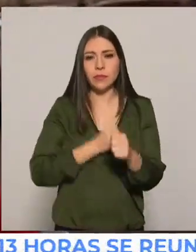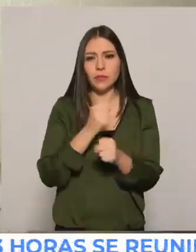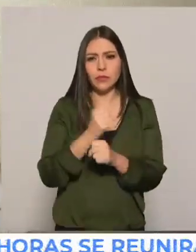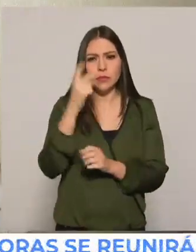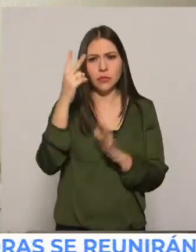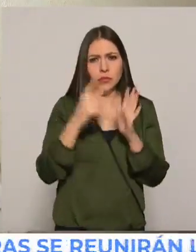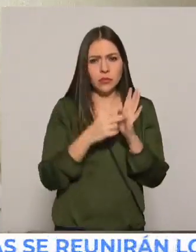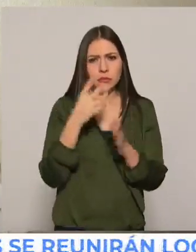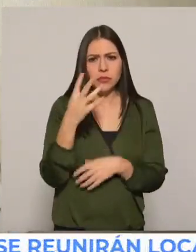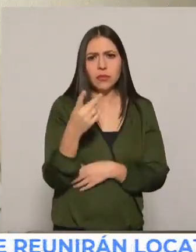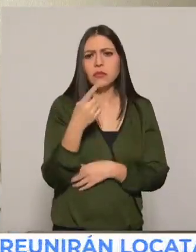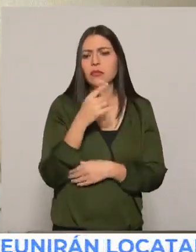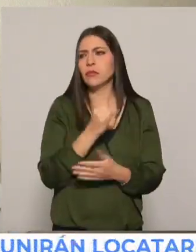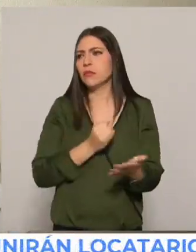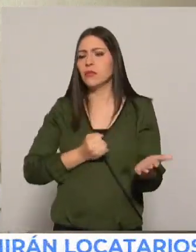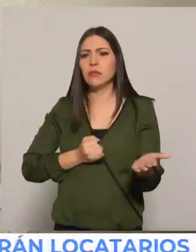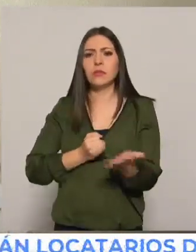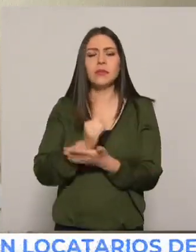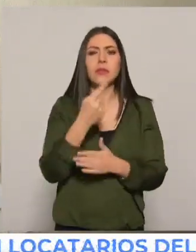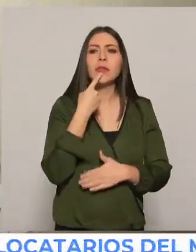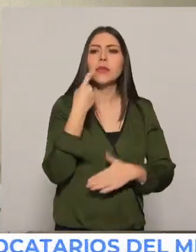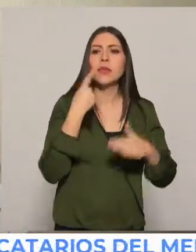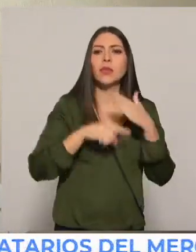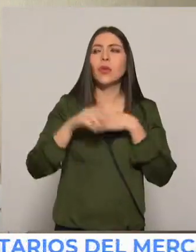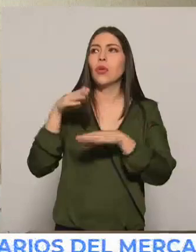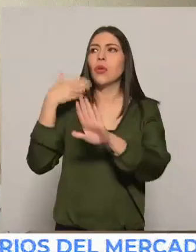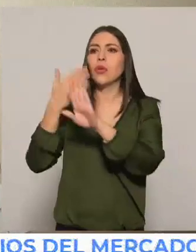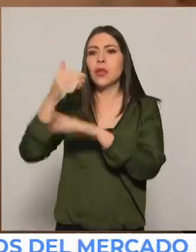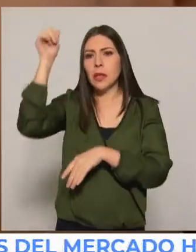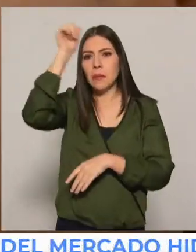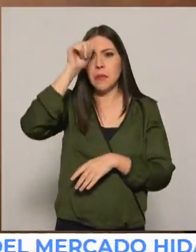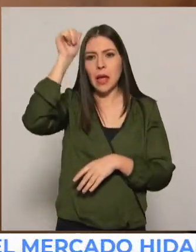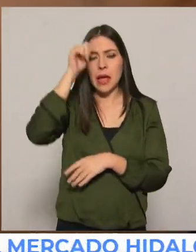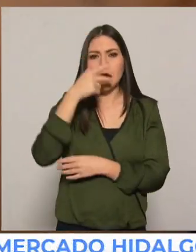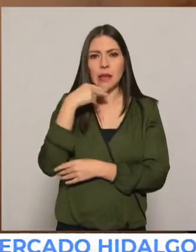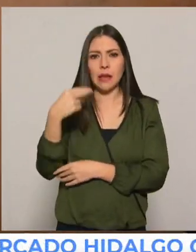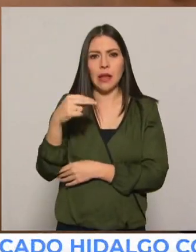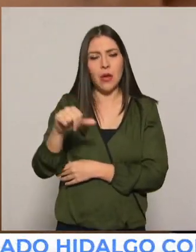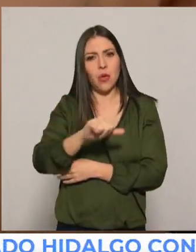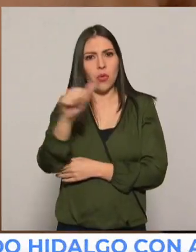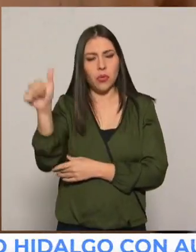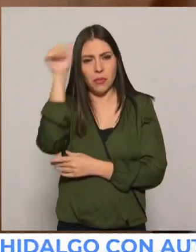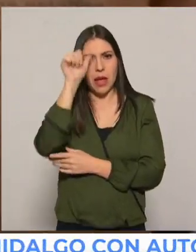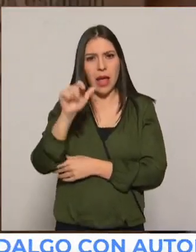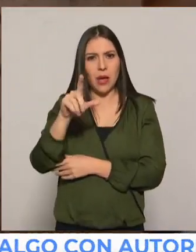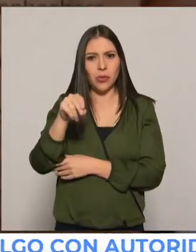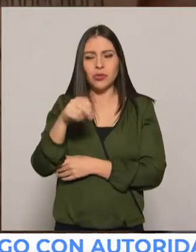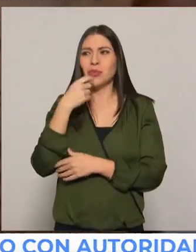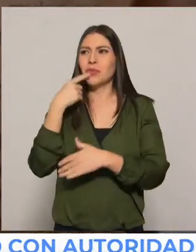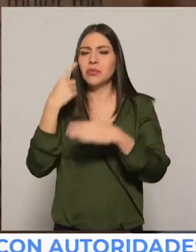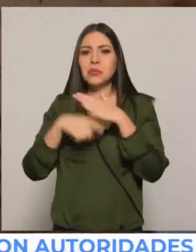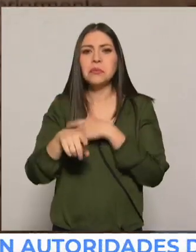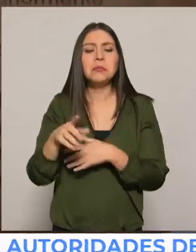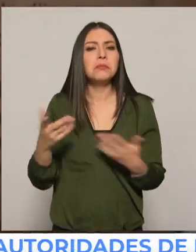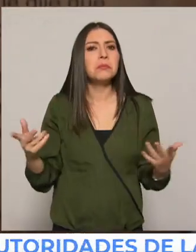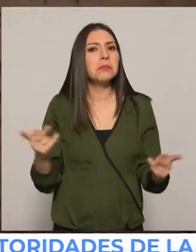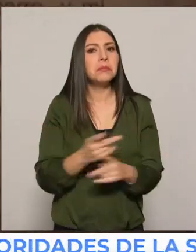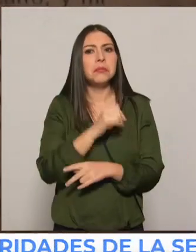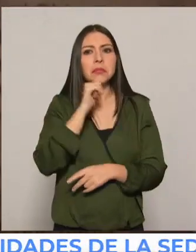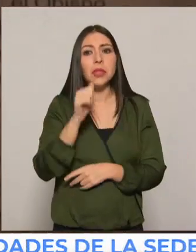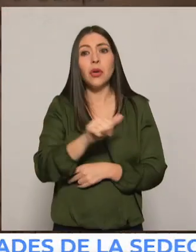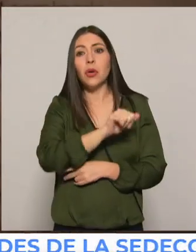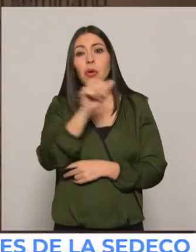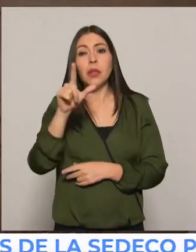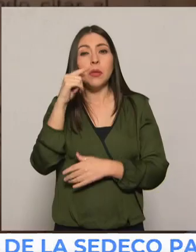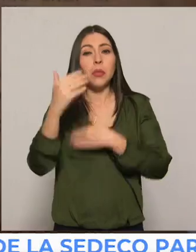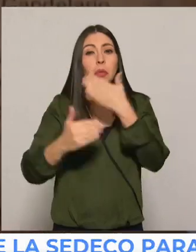el obispo Alonso Gerardo Garza Treviño y no pasó nada. Un día antes de la denuncia, 3 seminaristas lo golpearon para que se